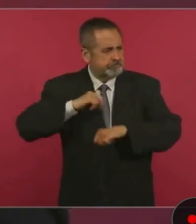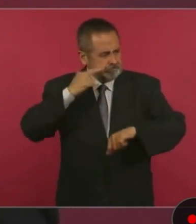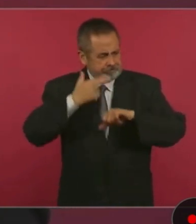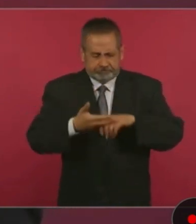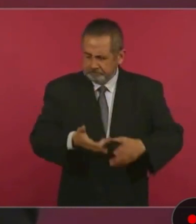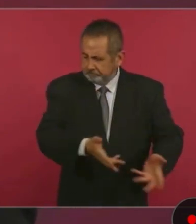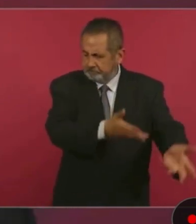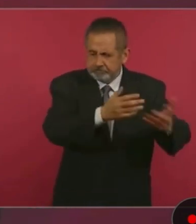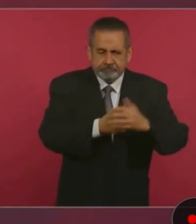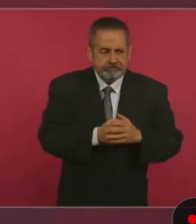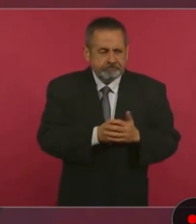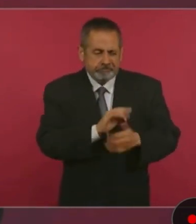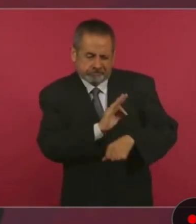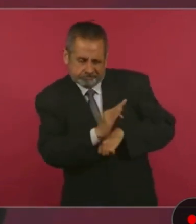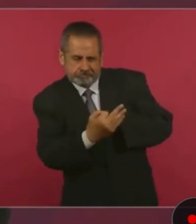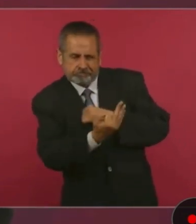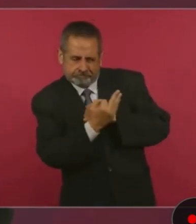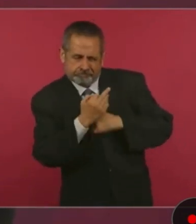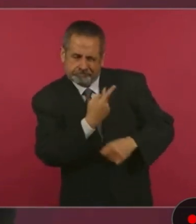Y